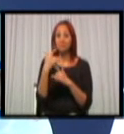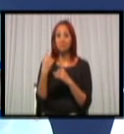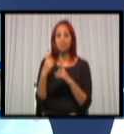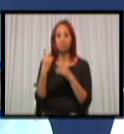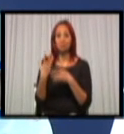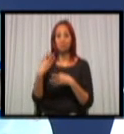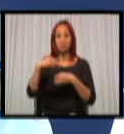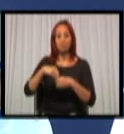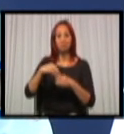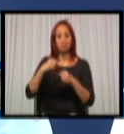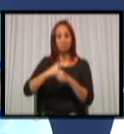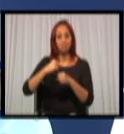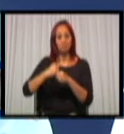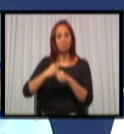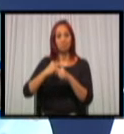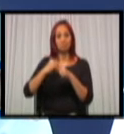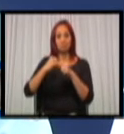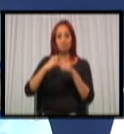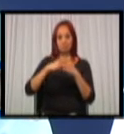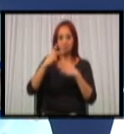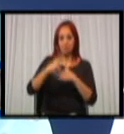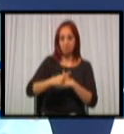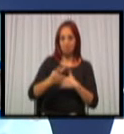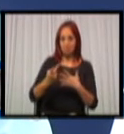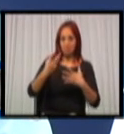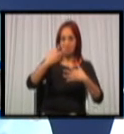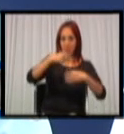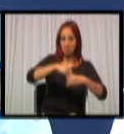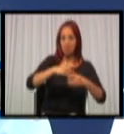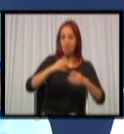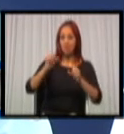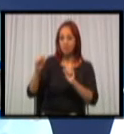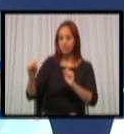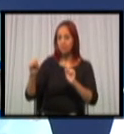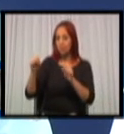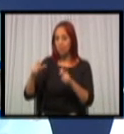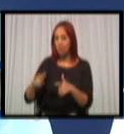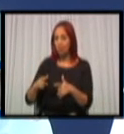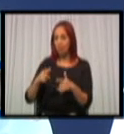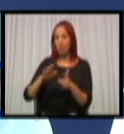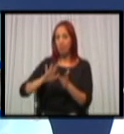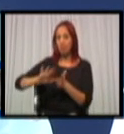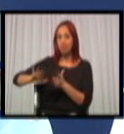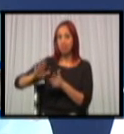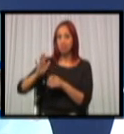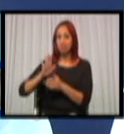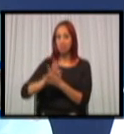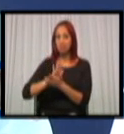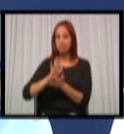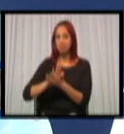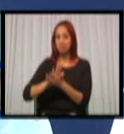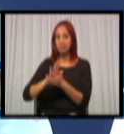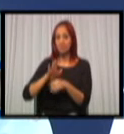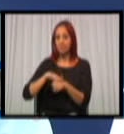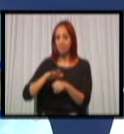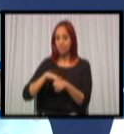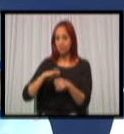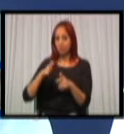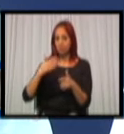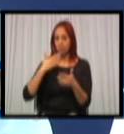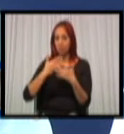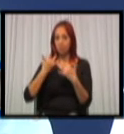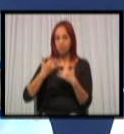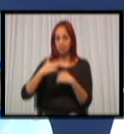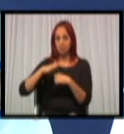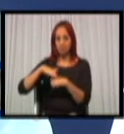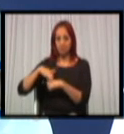incorporarse al programa Empleate, la Municipalidad pueda exonerarlos del trámite de la patente. Eso nos